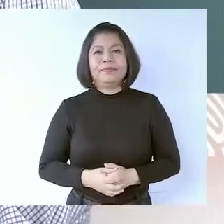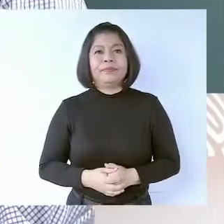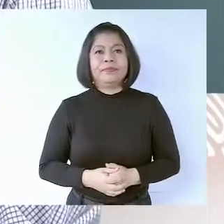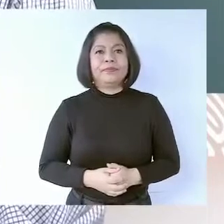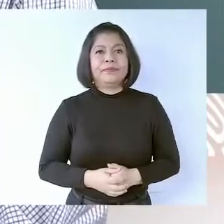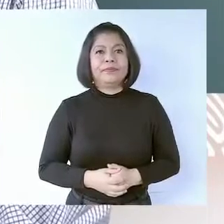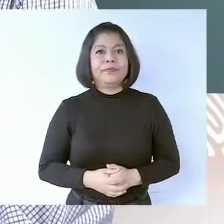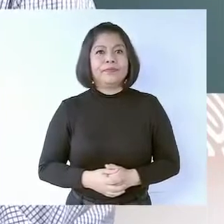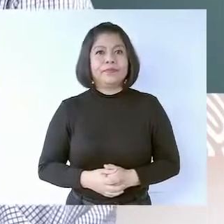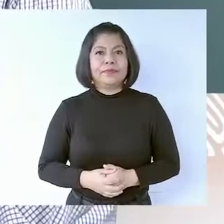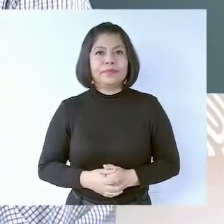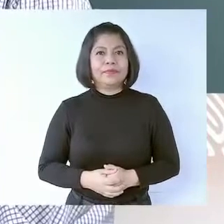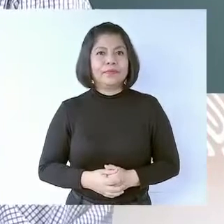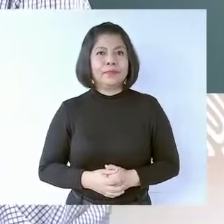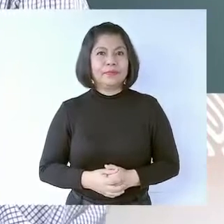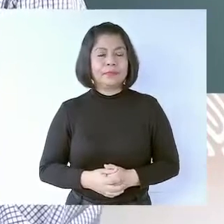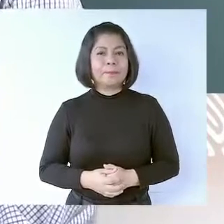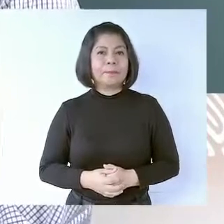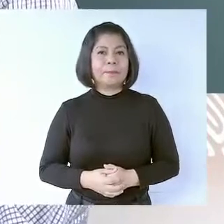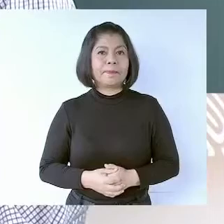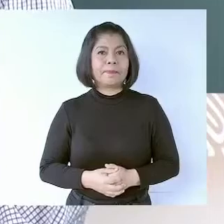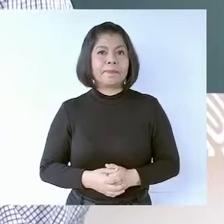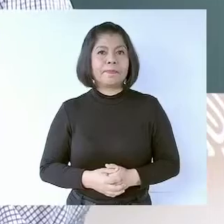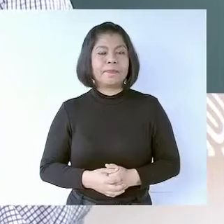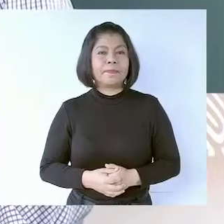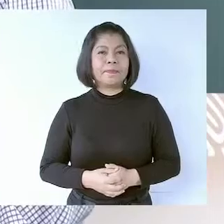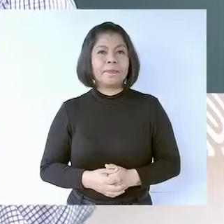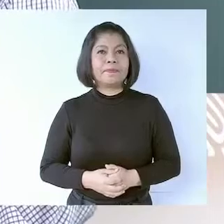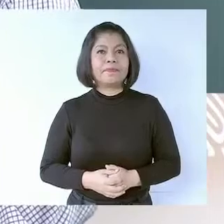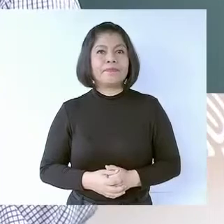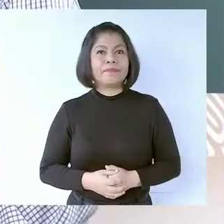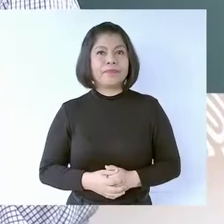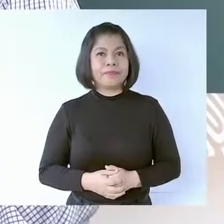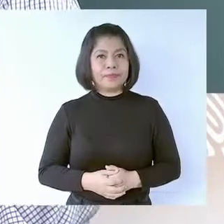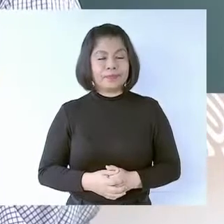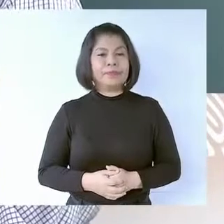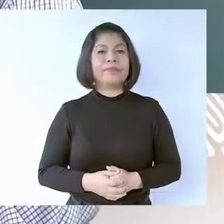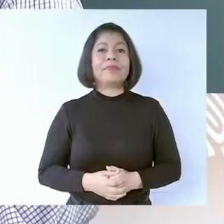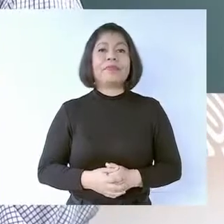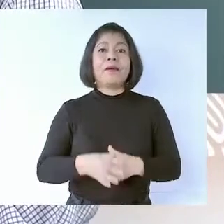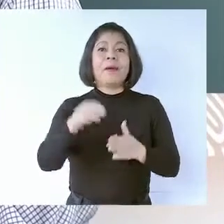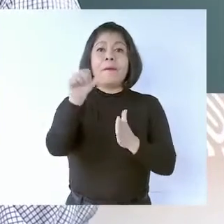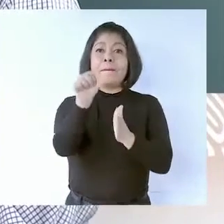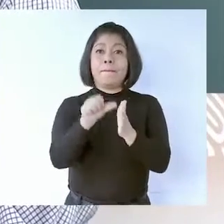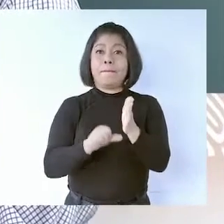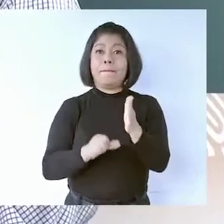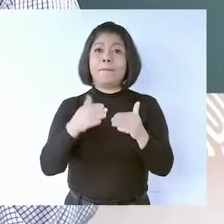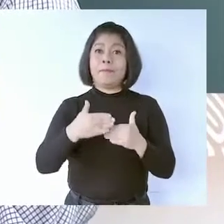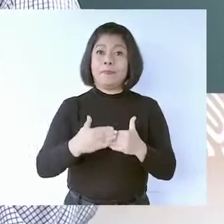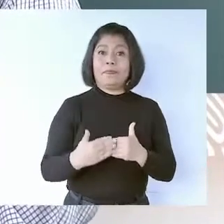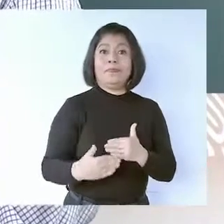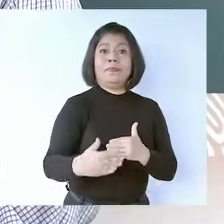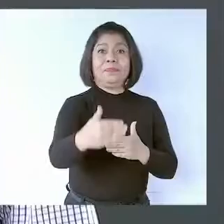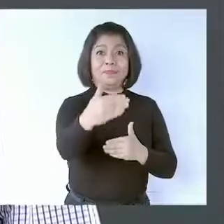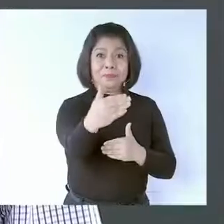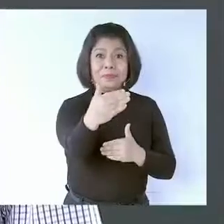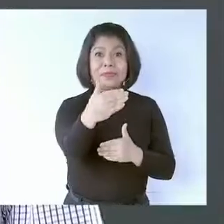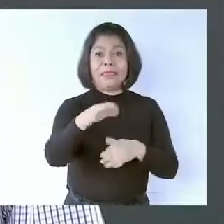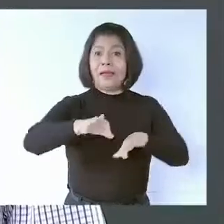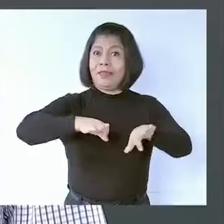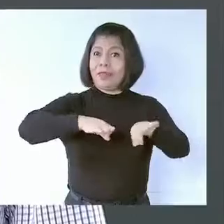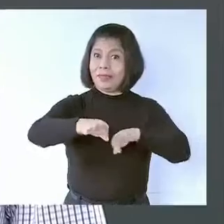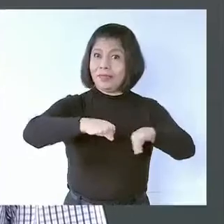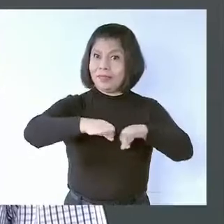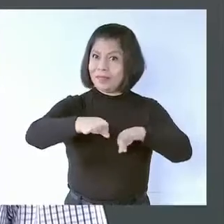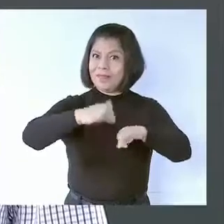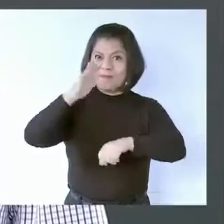procuraremos reducir esos inconvenientes de tal manera que los próximos meses permitan la recuperación económica. En ese